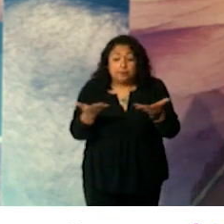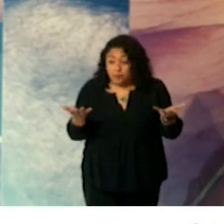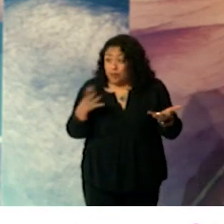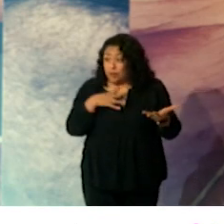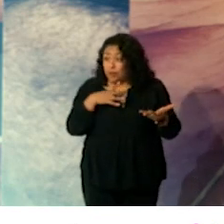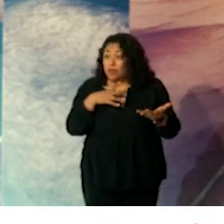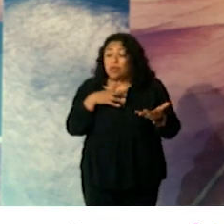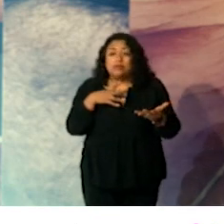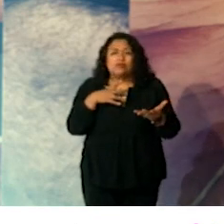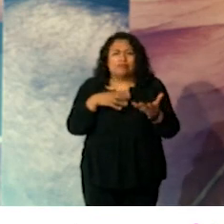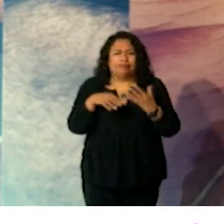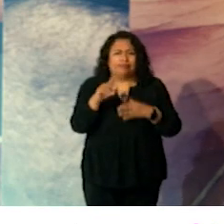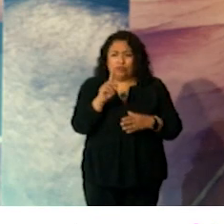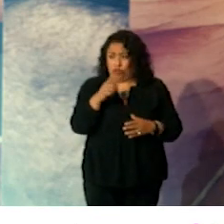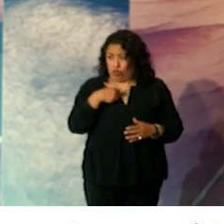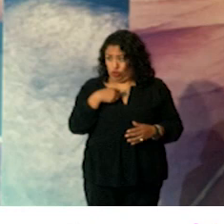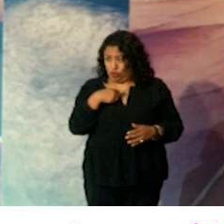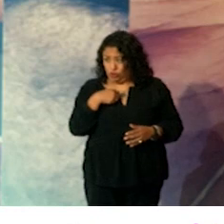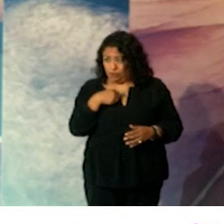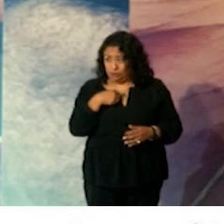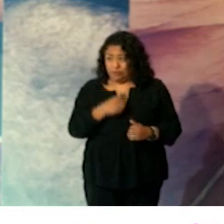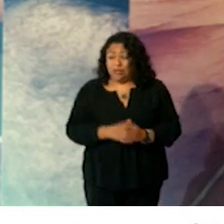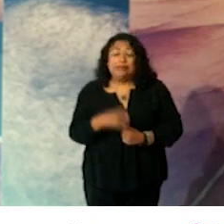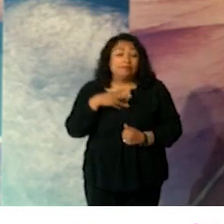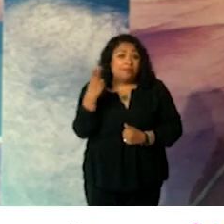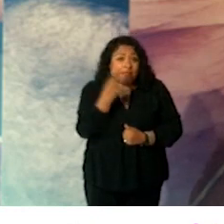son roles que no son remunerados, ¿no? Así que yo creo que tenía que ver con eso, con la